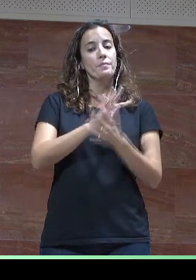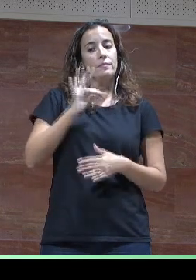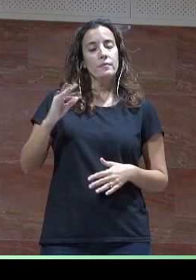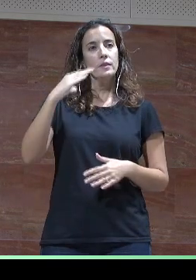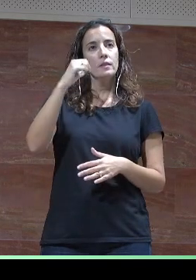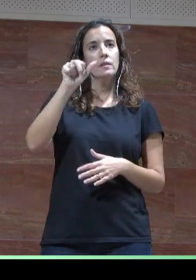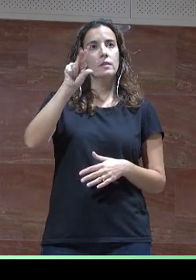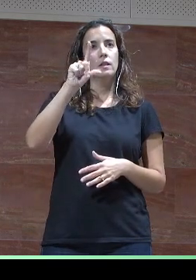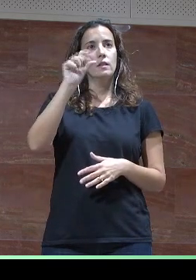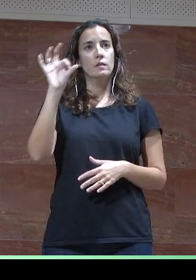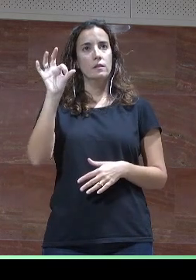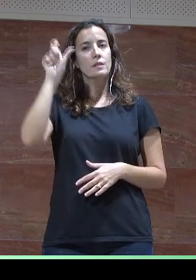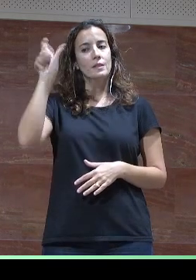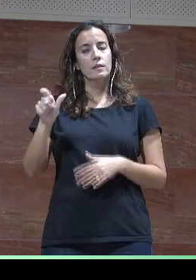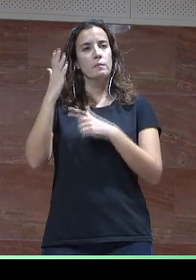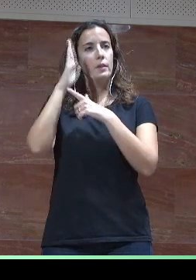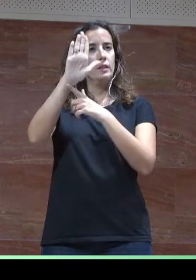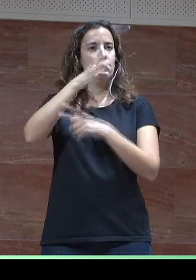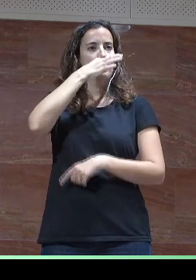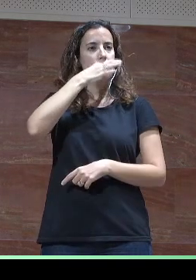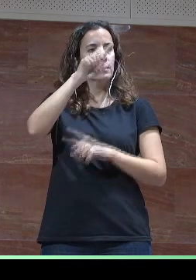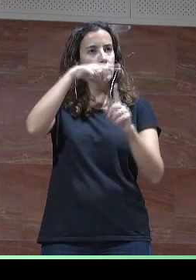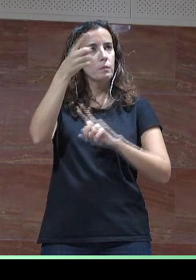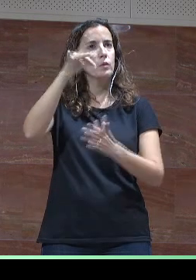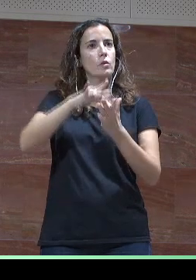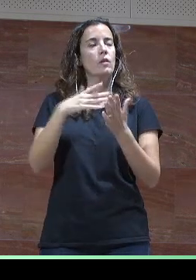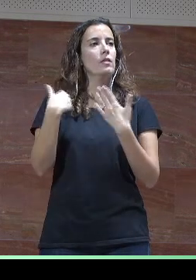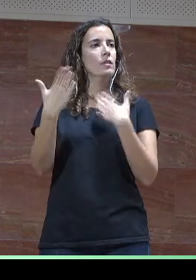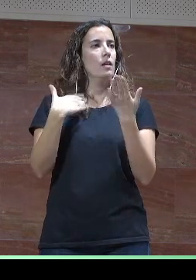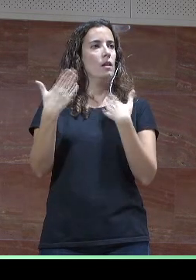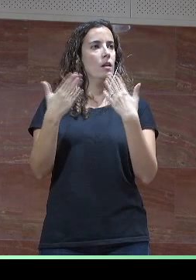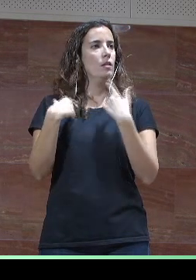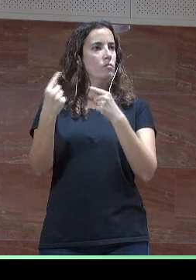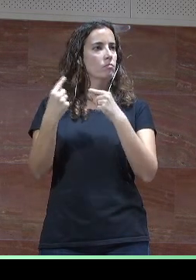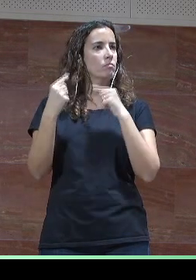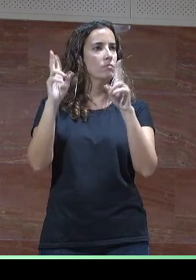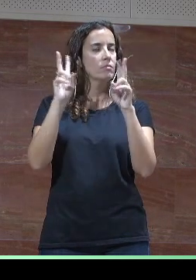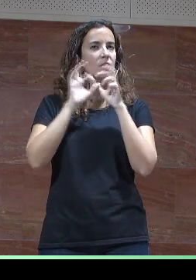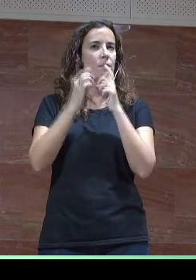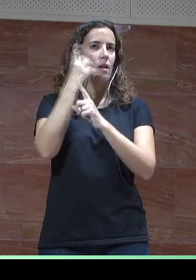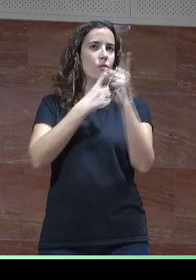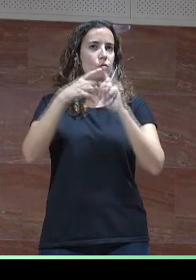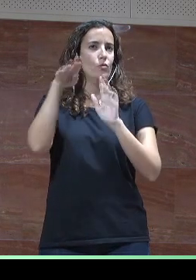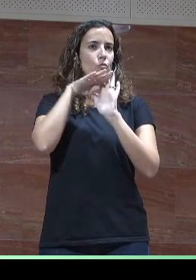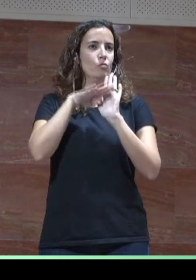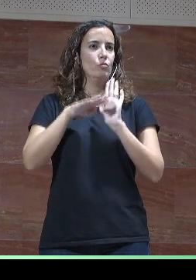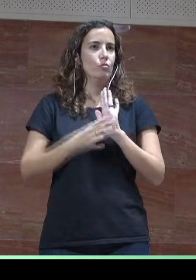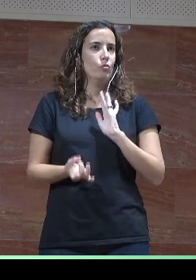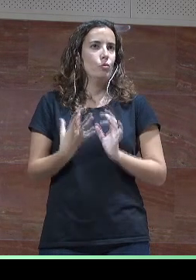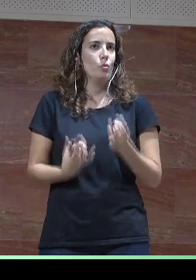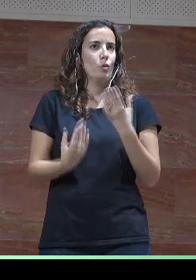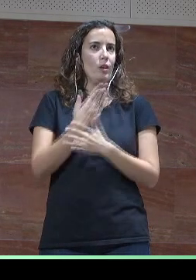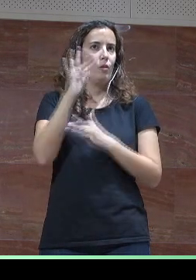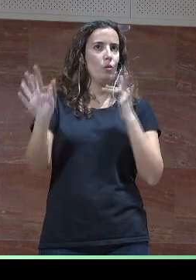Carlos nos va a hacer una presentación y luego estableceremos un diálogo sobre algunos de los temas que han ido surgiendo en